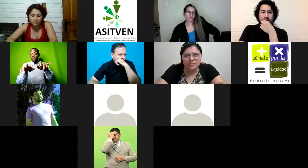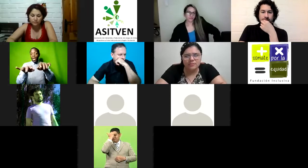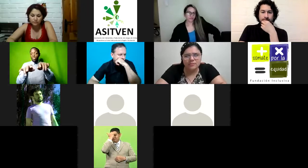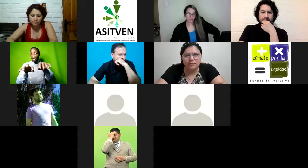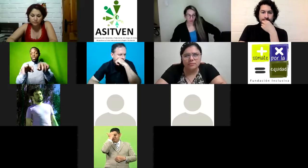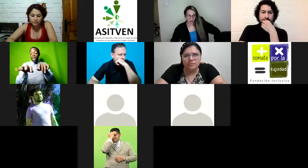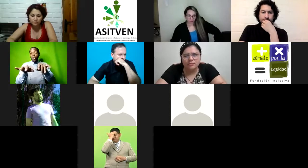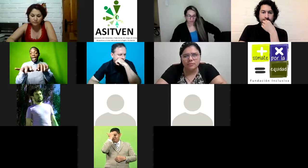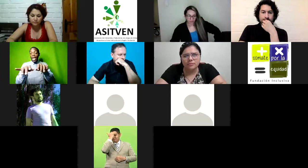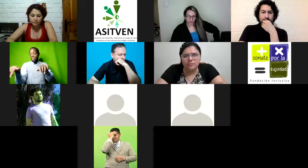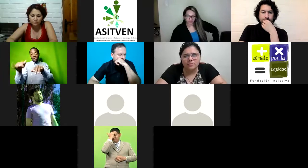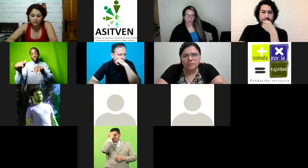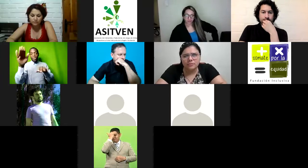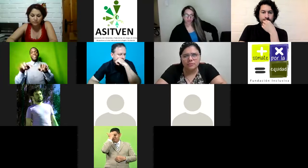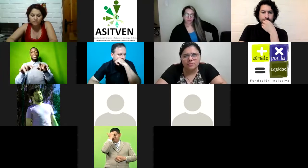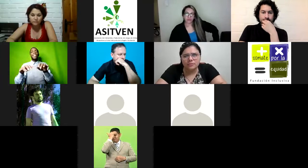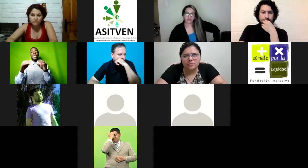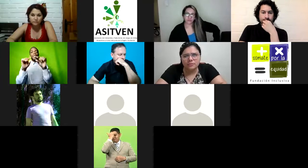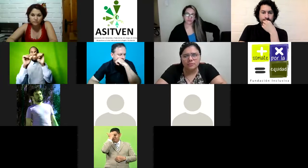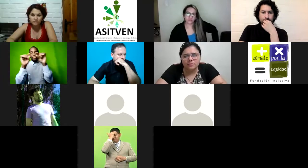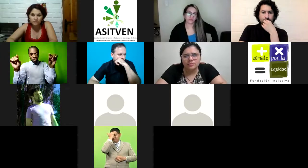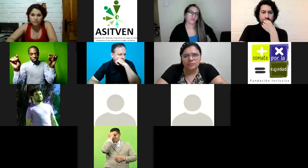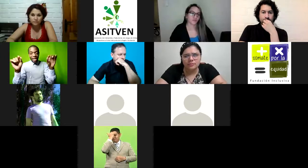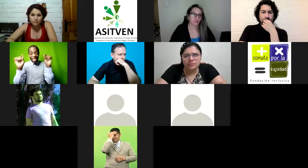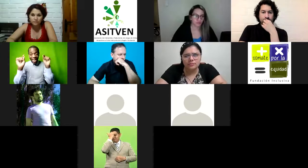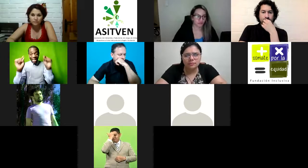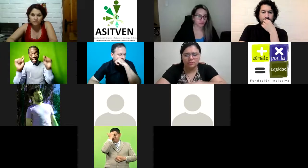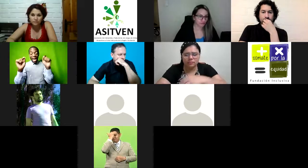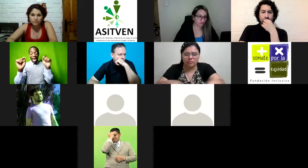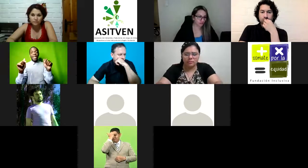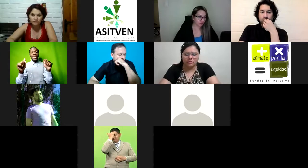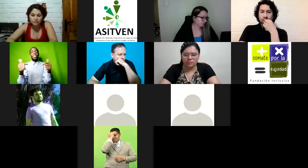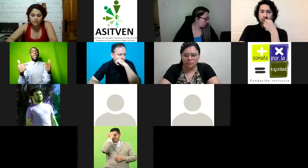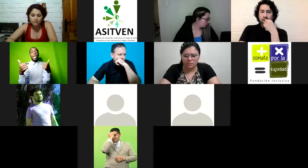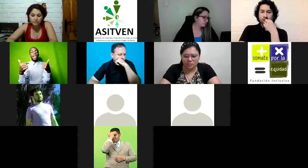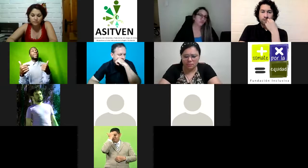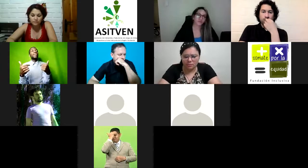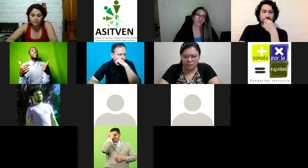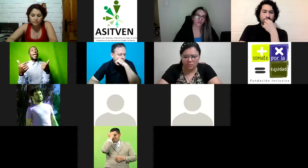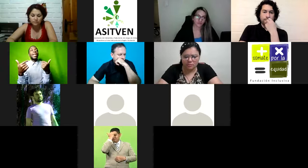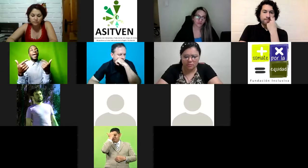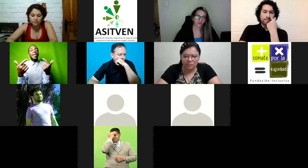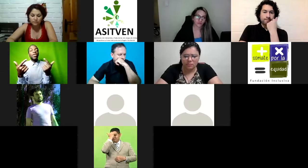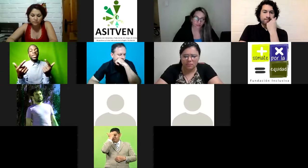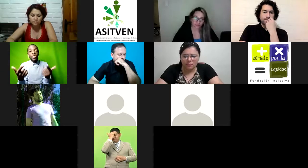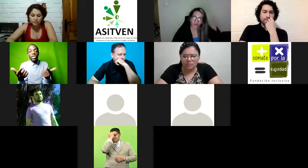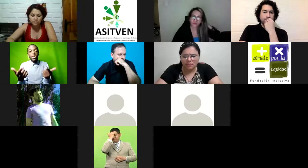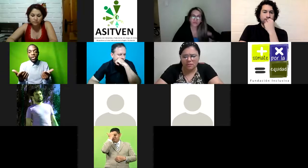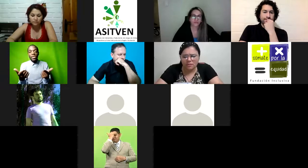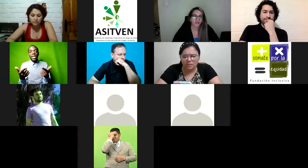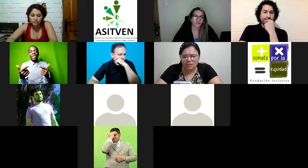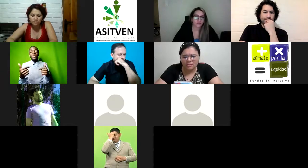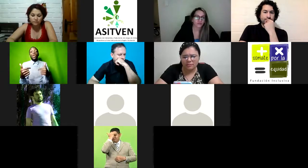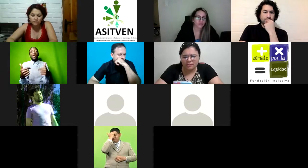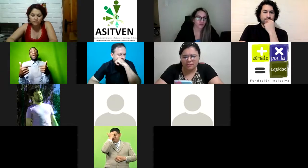usted puede googlear, es más, se lo podemos pasar de qué habla respecto a los servicios de interpretación